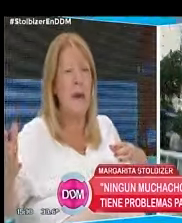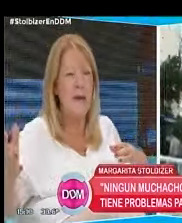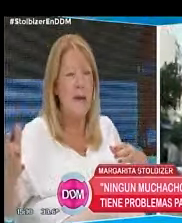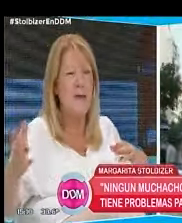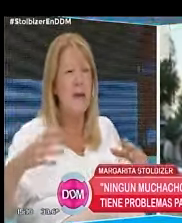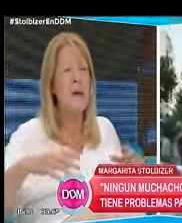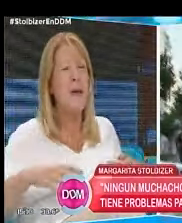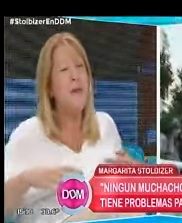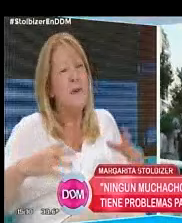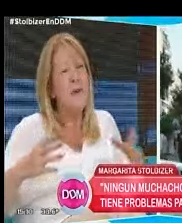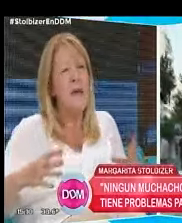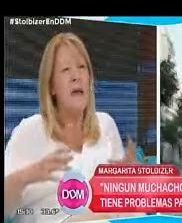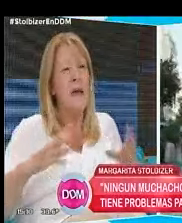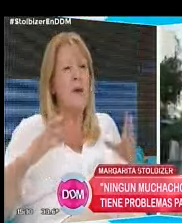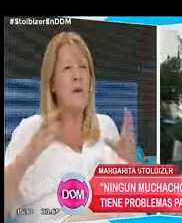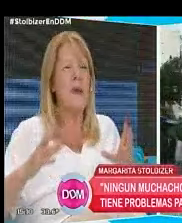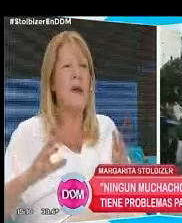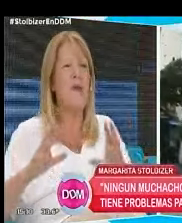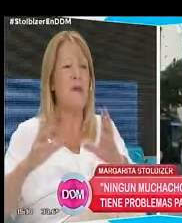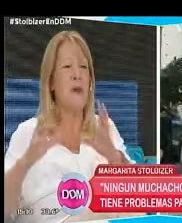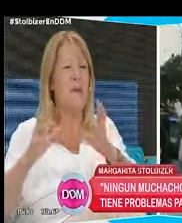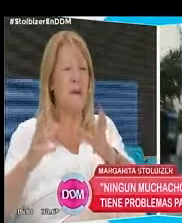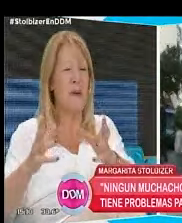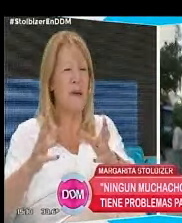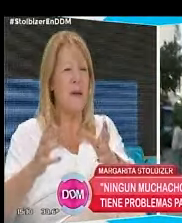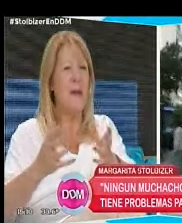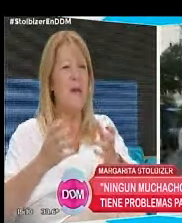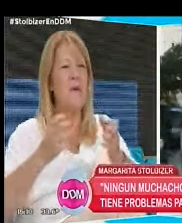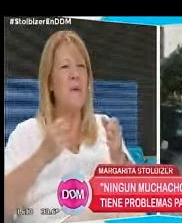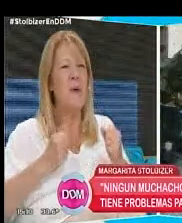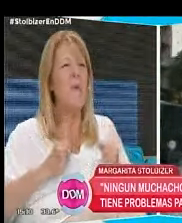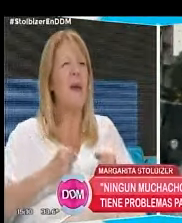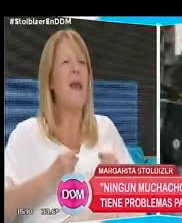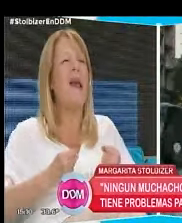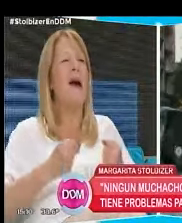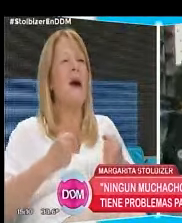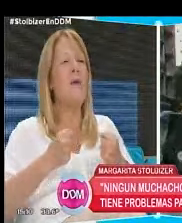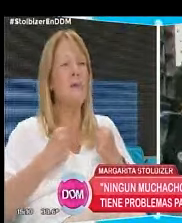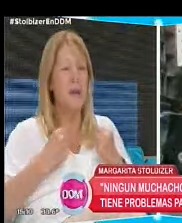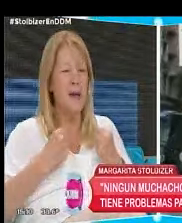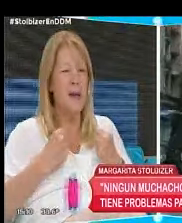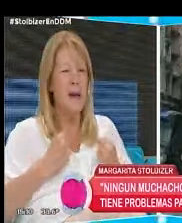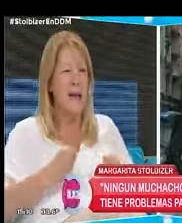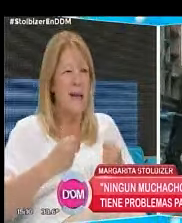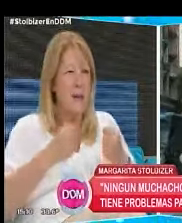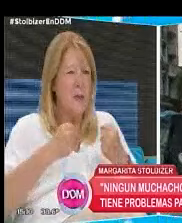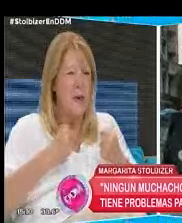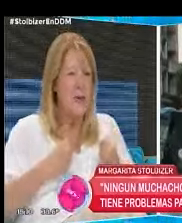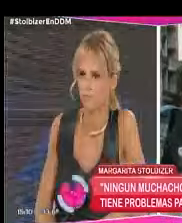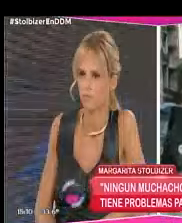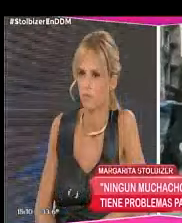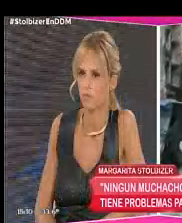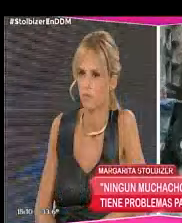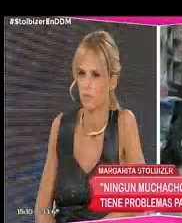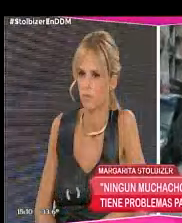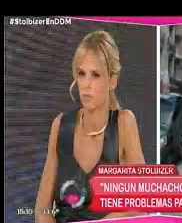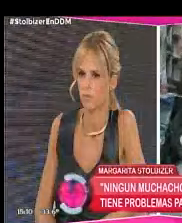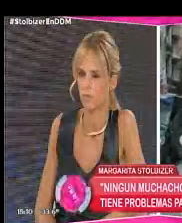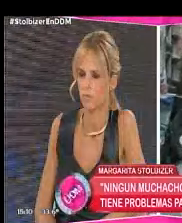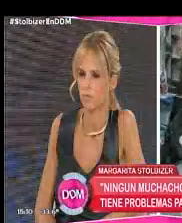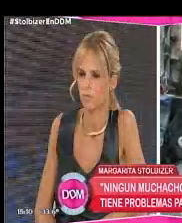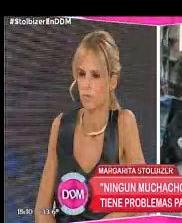los piquetes y yo digo, no hay que discutir la forma de protesta, discutimos cuál es la causa, la situación que